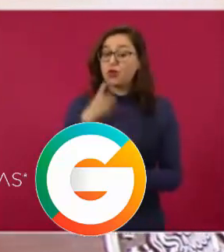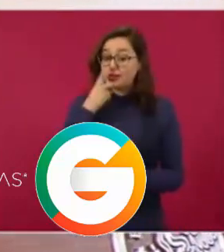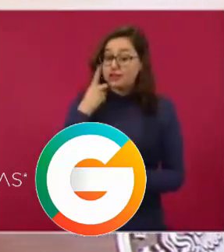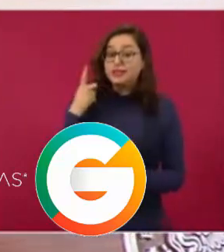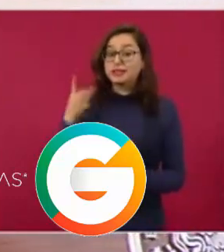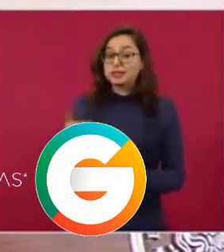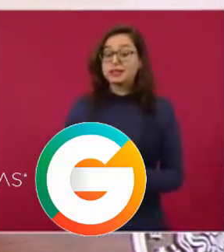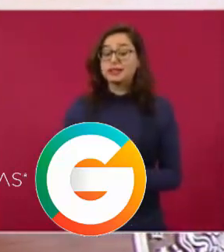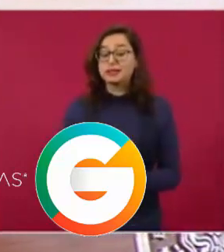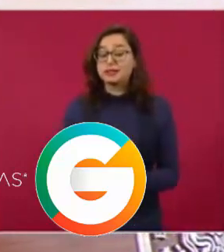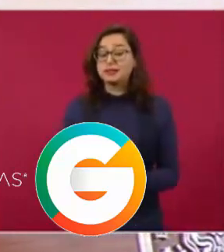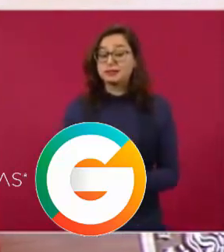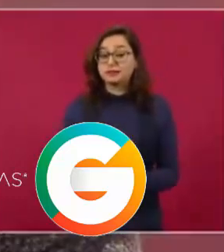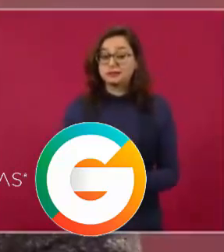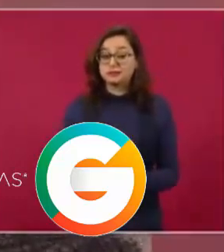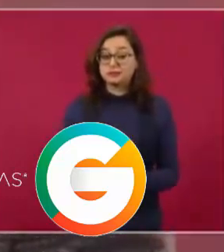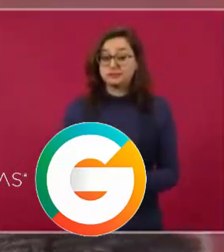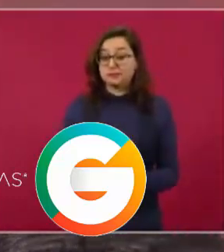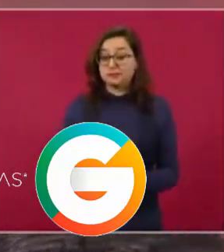Es un periodista